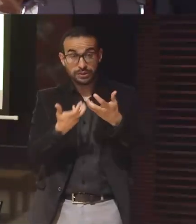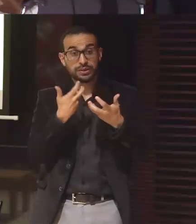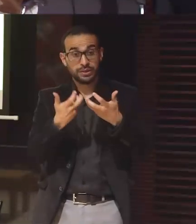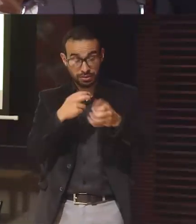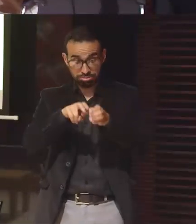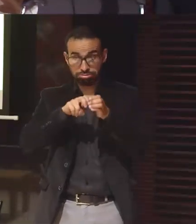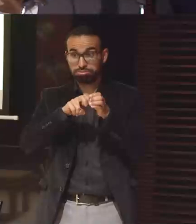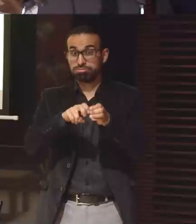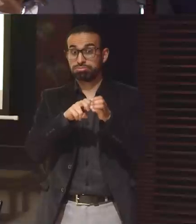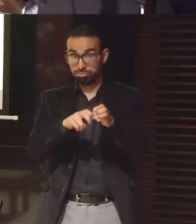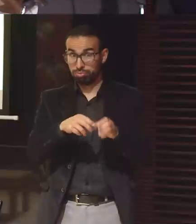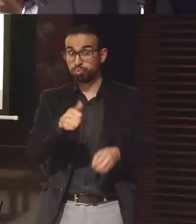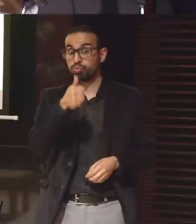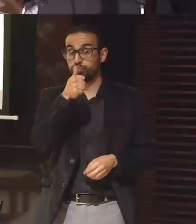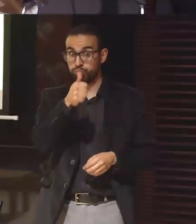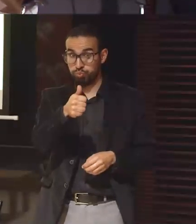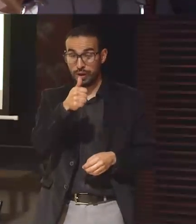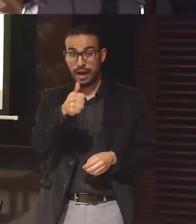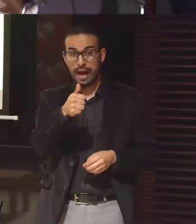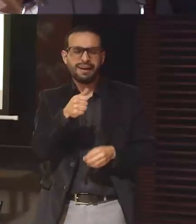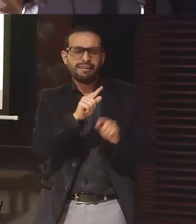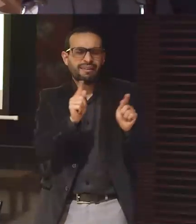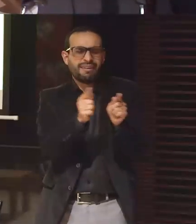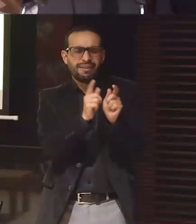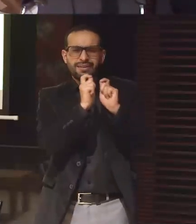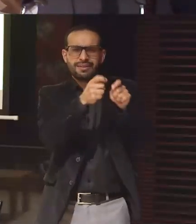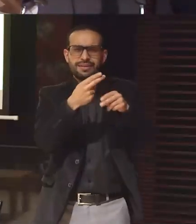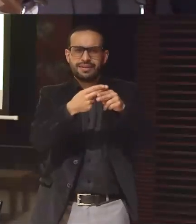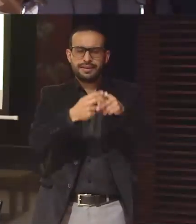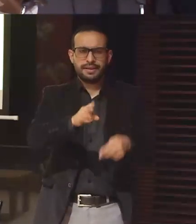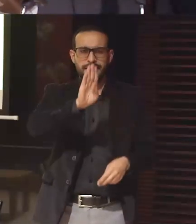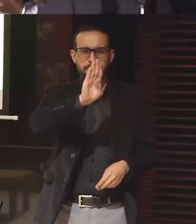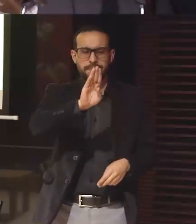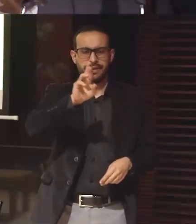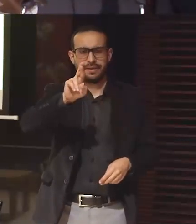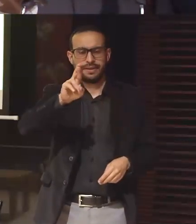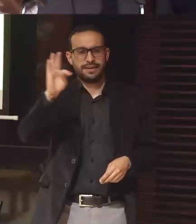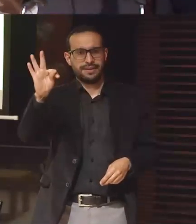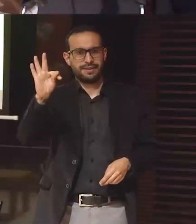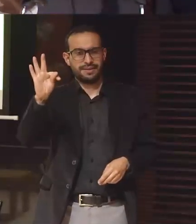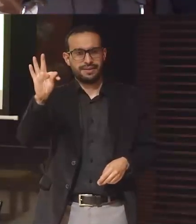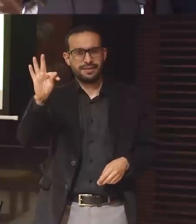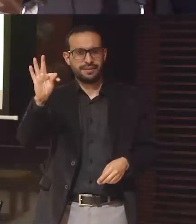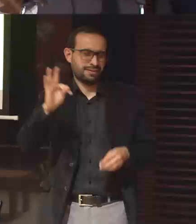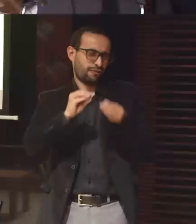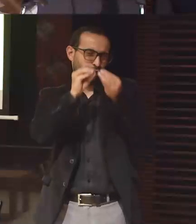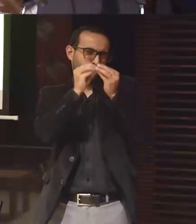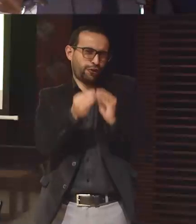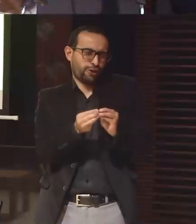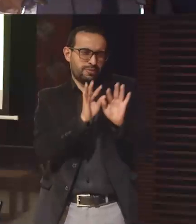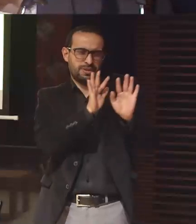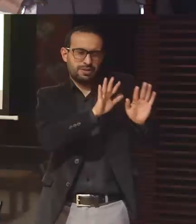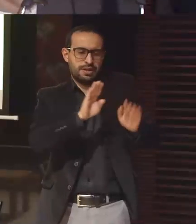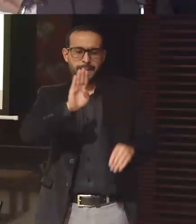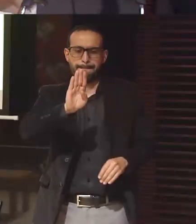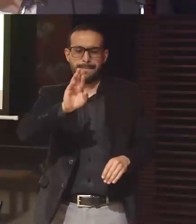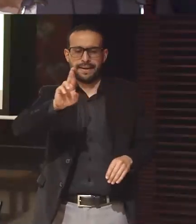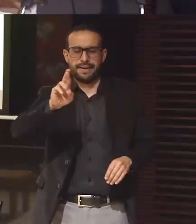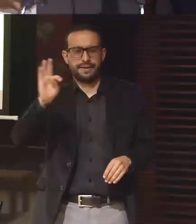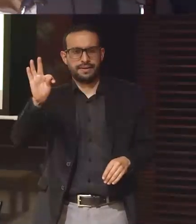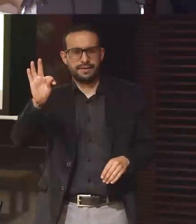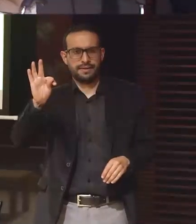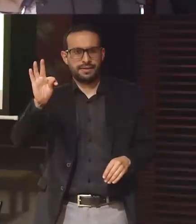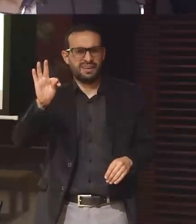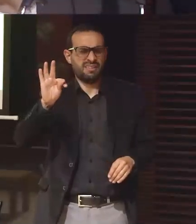ustedes saben que Transmilenio es un sistema de transporte que se llama BRT, eso es lo que, digamos, el modo de transporte que usa Transmilenio. Esto se inventó en